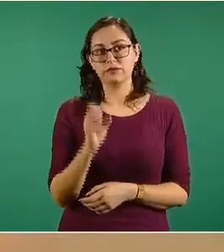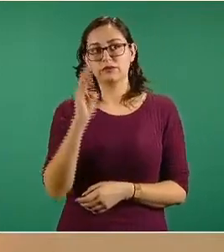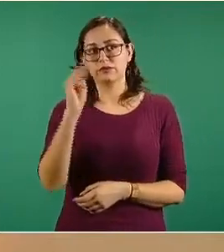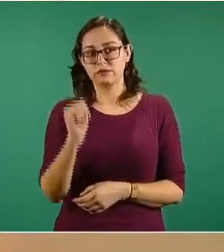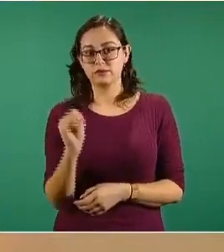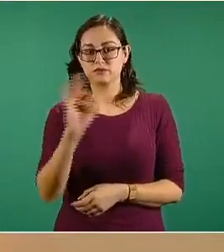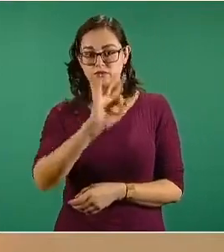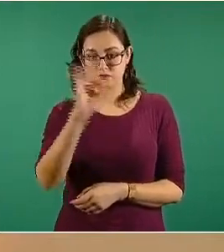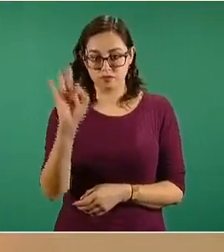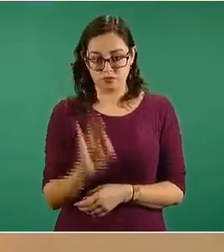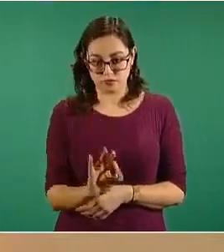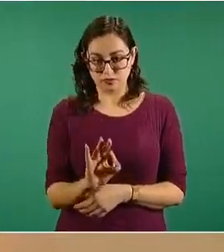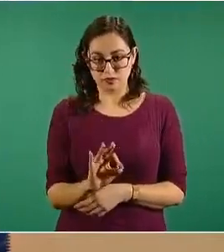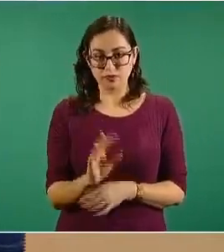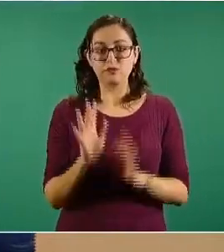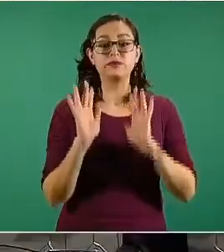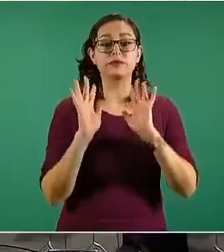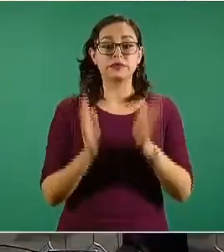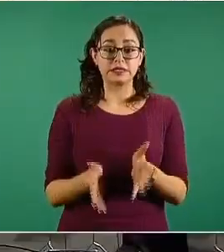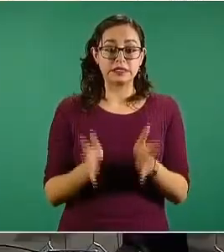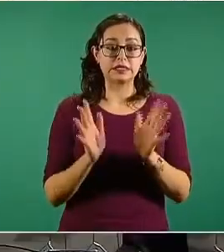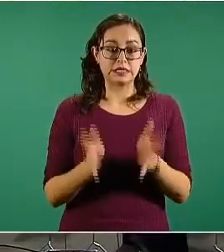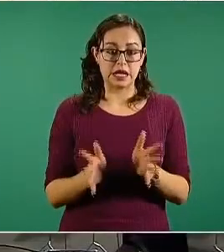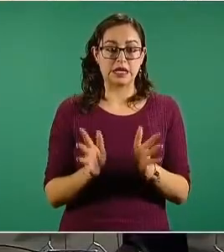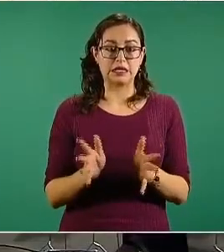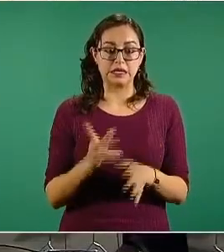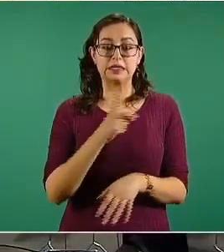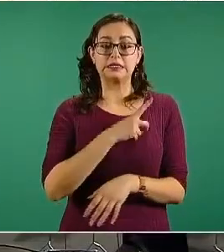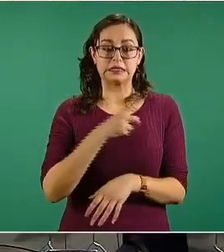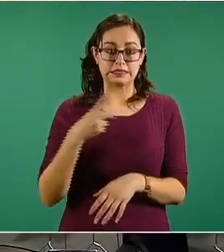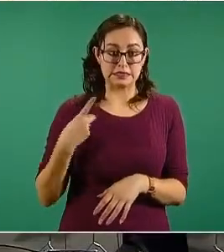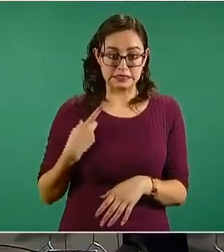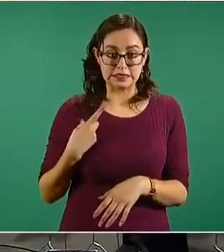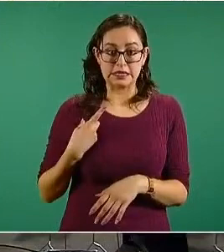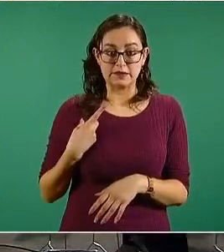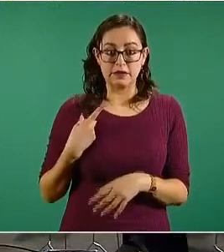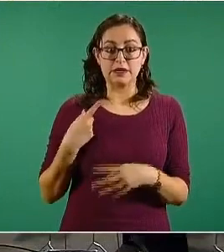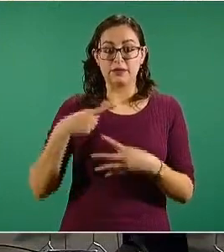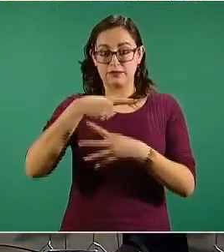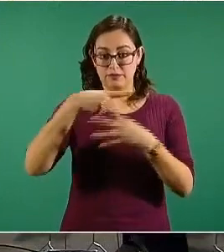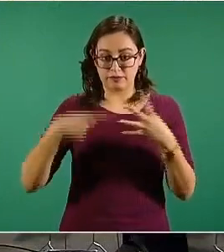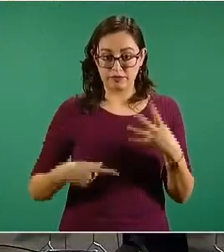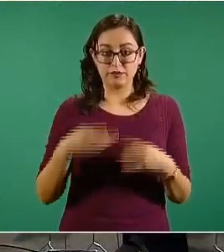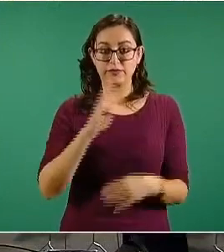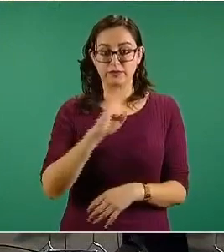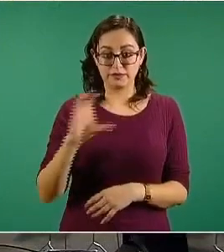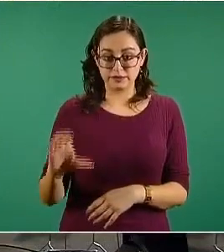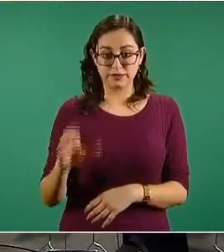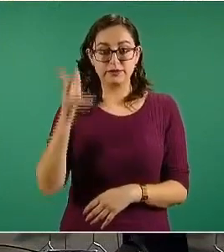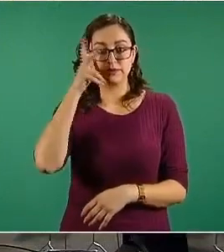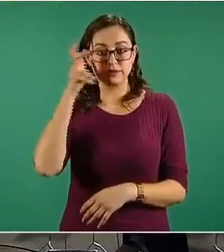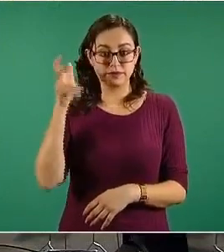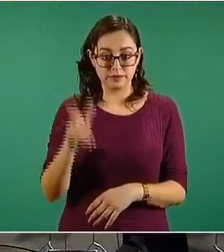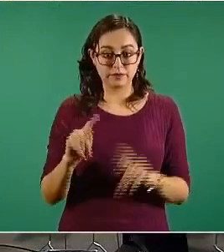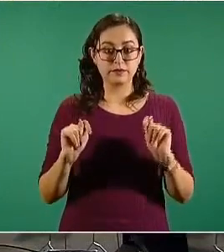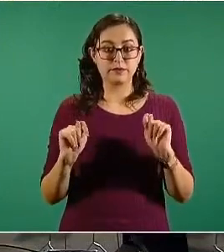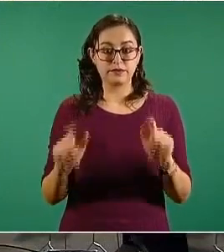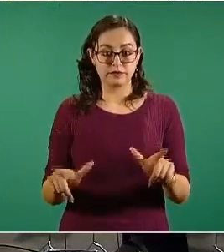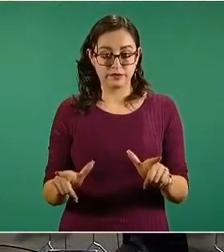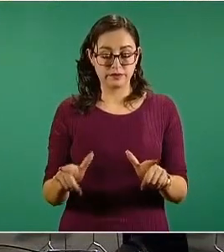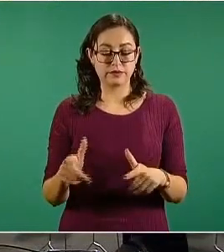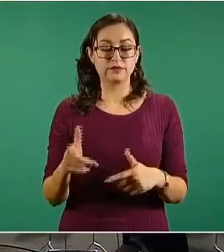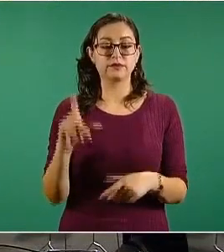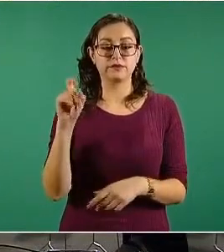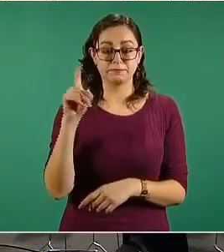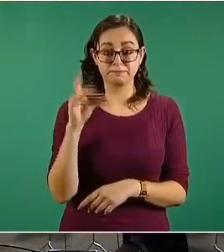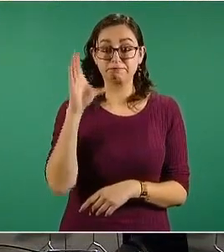69%, que ya están pensando estos estados de Baja California, Hidalgo, Tlaxcala y Aguascalientes, si es que